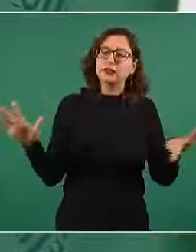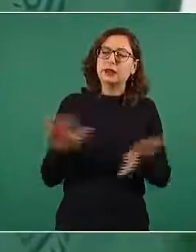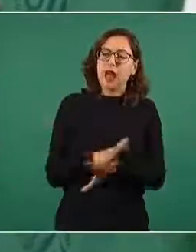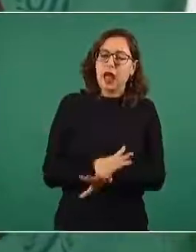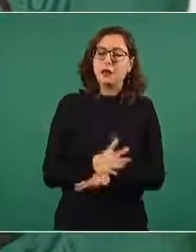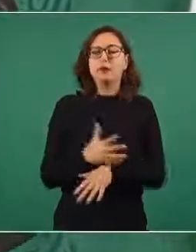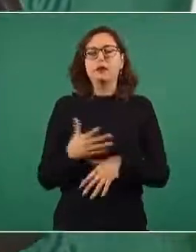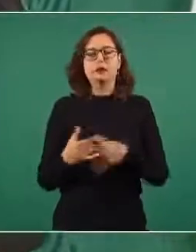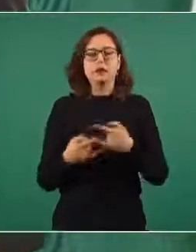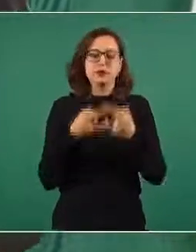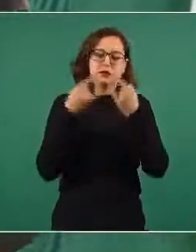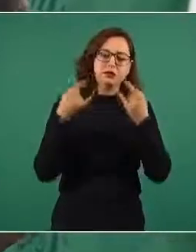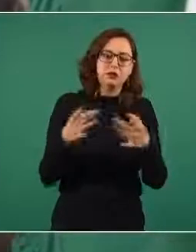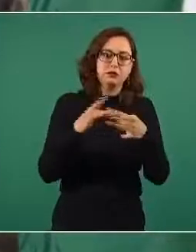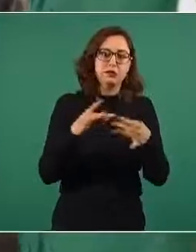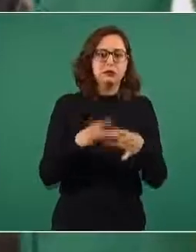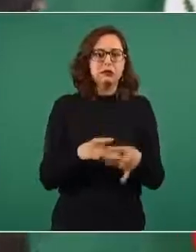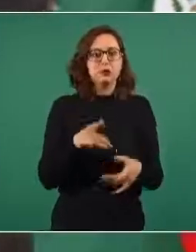Huerta